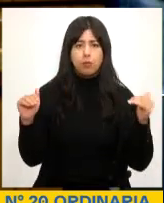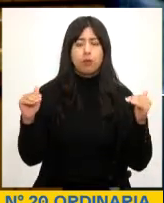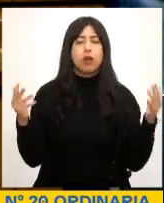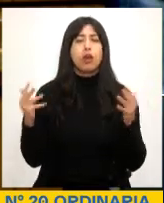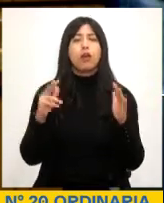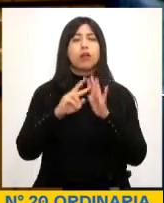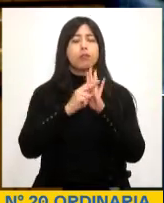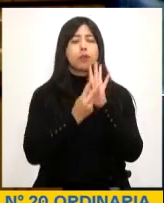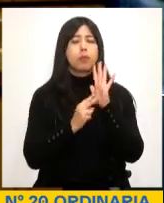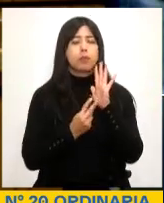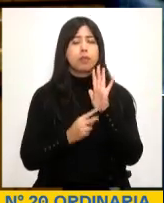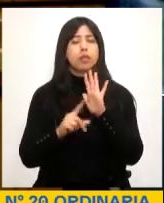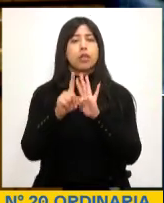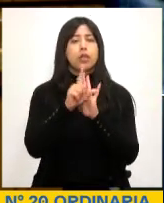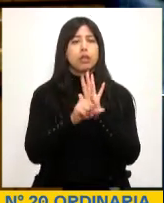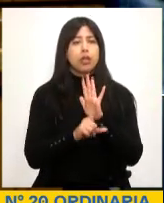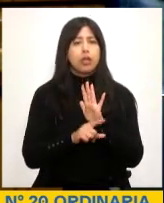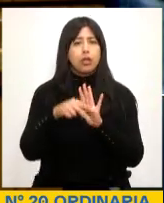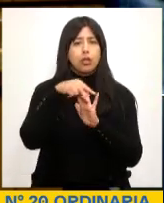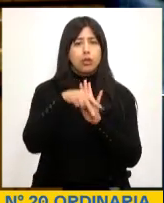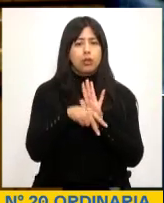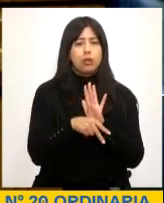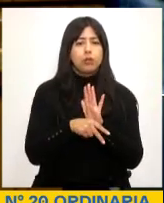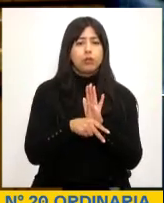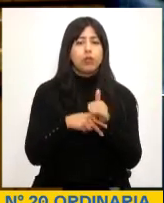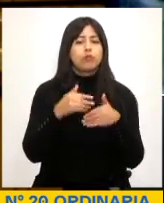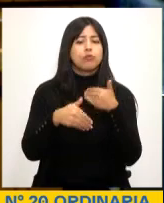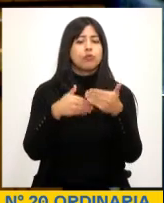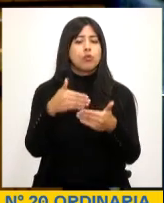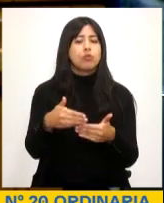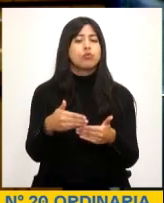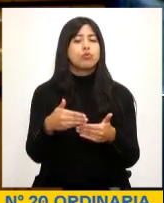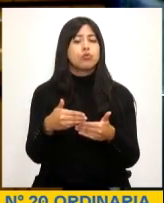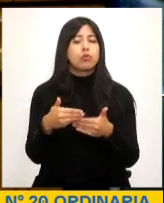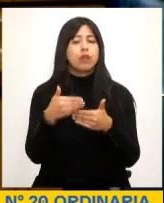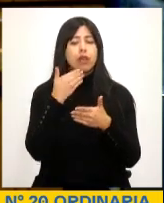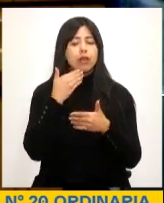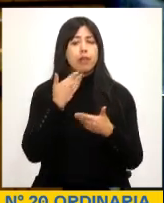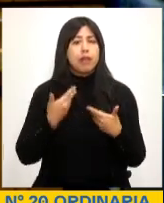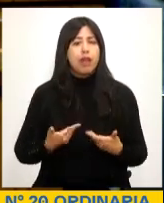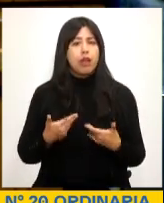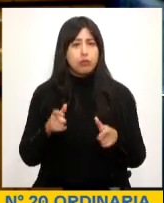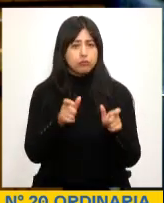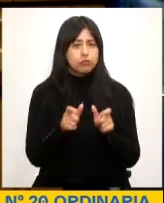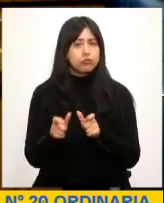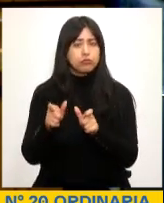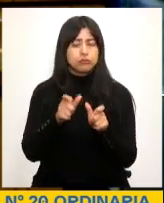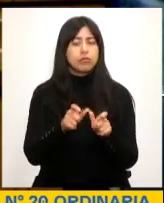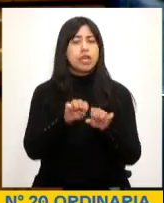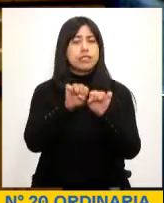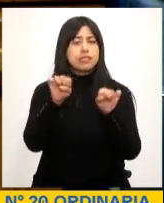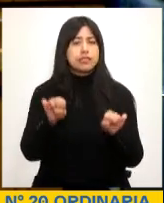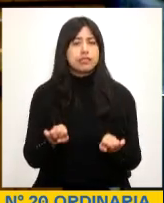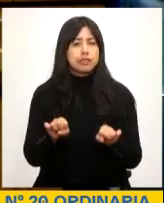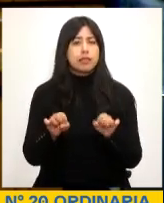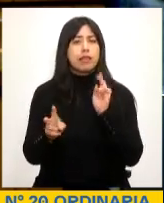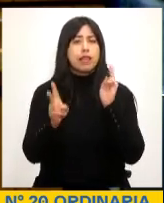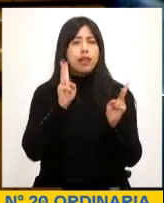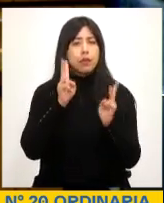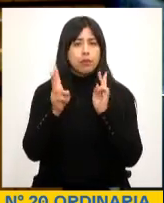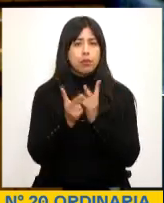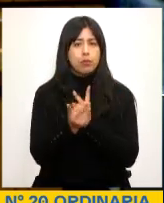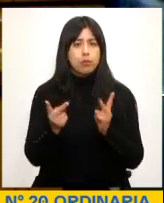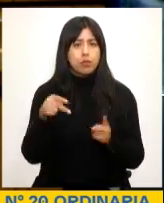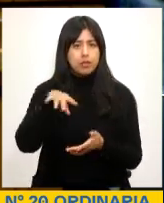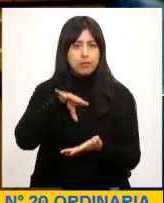modificaciones de las normas legales que sustentan el funcionamiento y que regulan los actuales sistemas de transporte público del país en la práctica lo